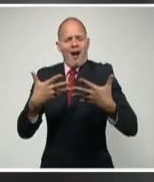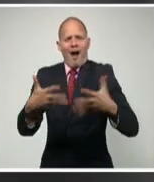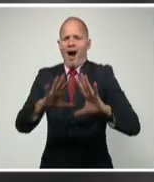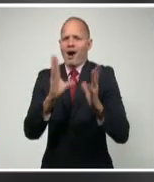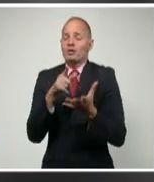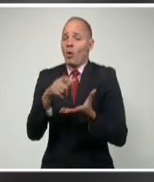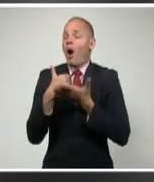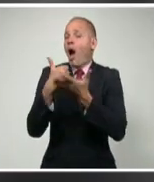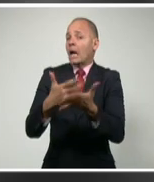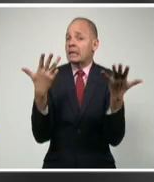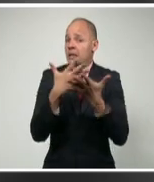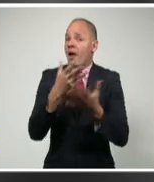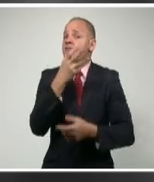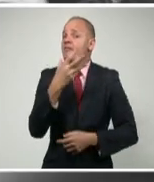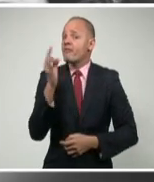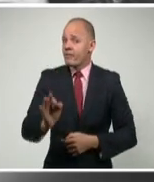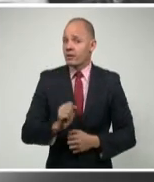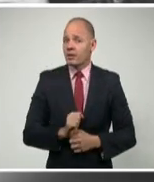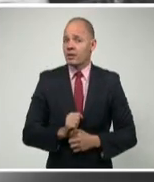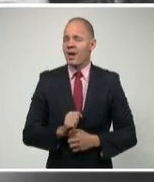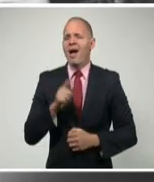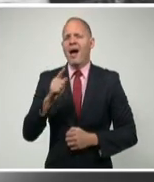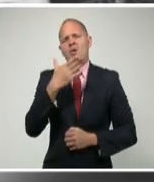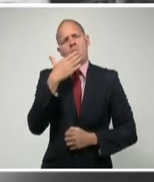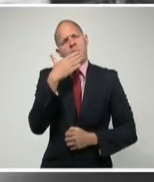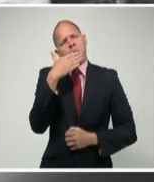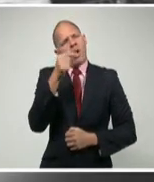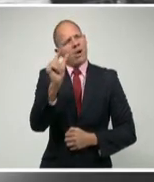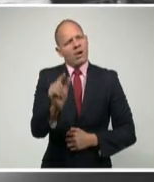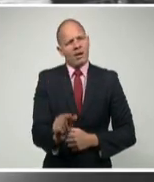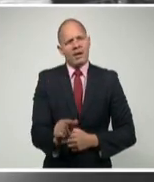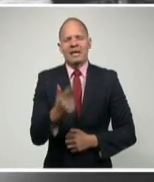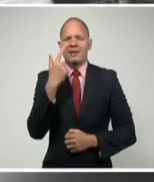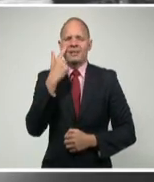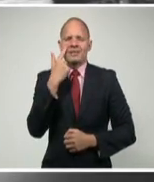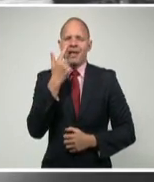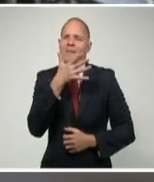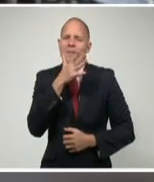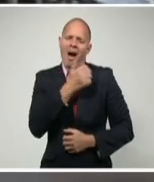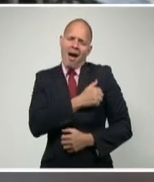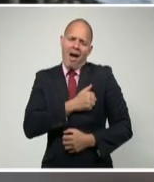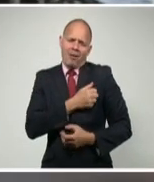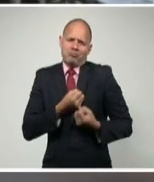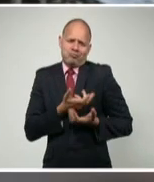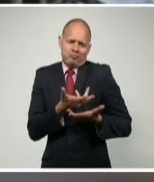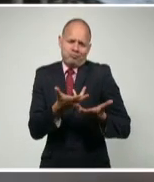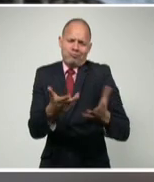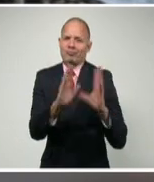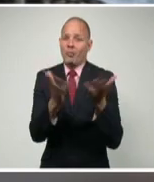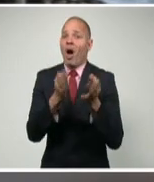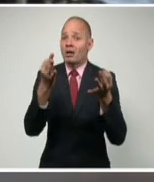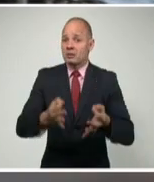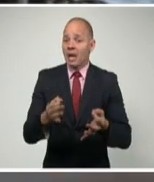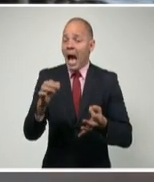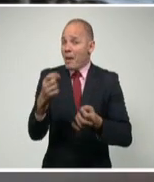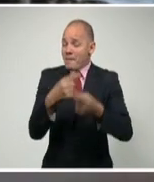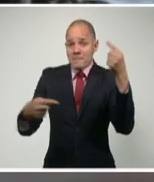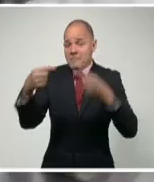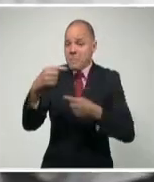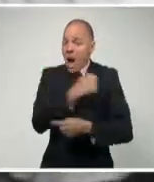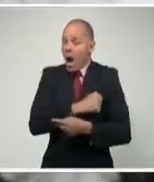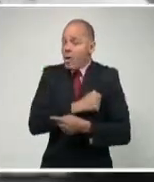Fidel. Mujer de gran humanismo y amor maternal, altruista de vocación y de un indiscutible amor a la patria y a las